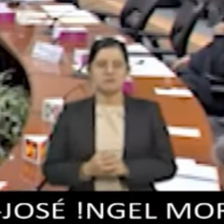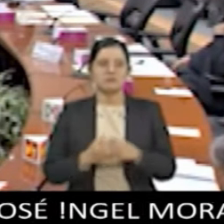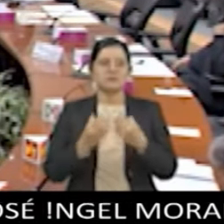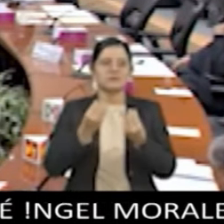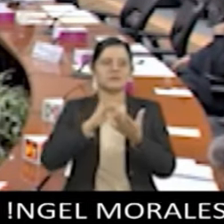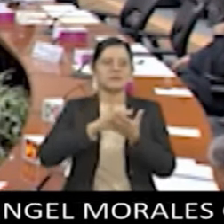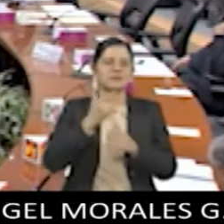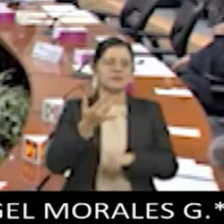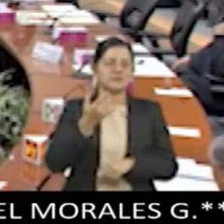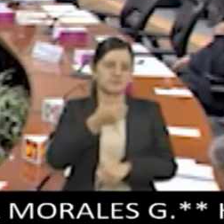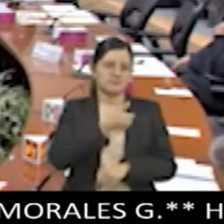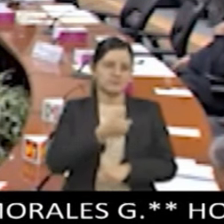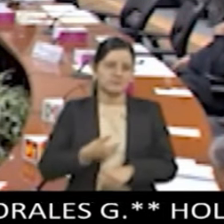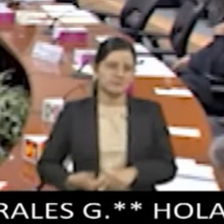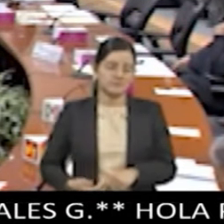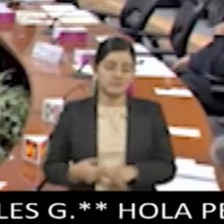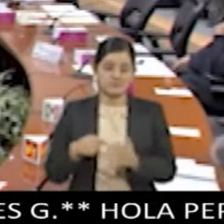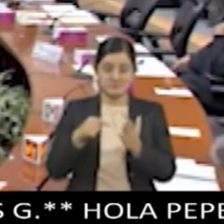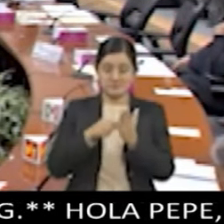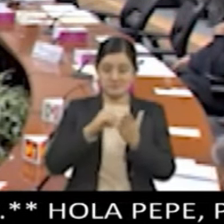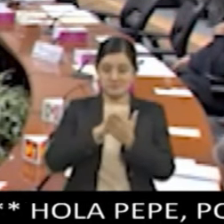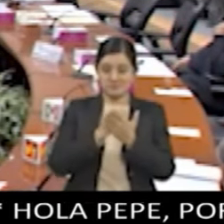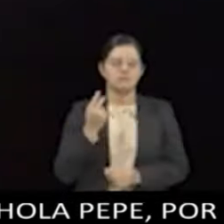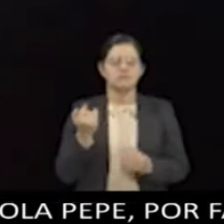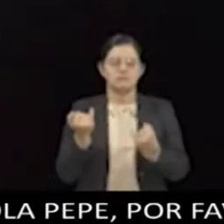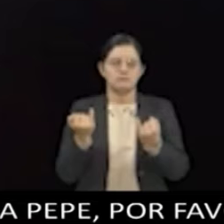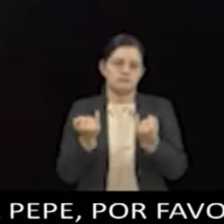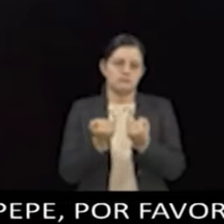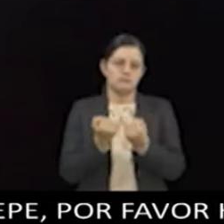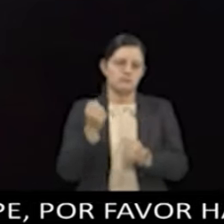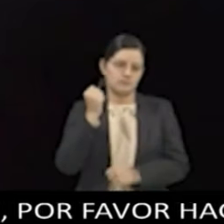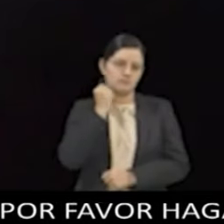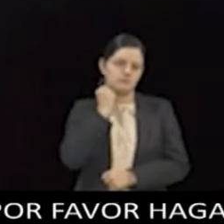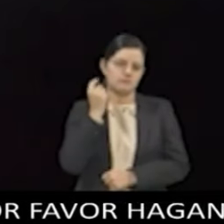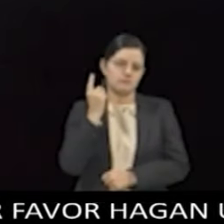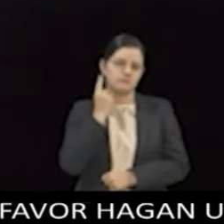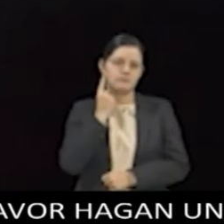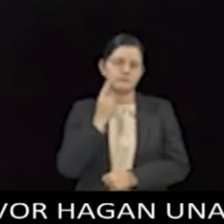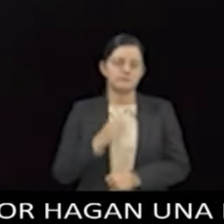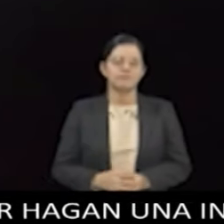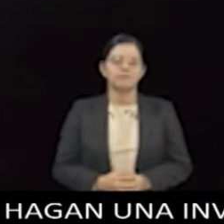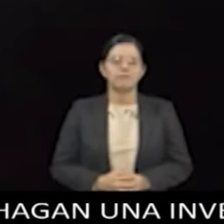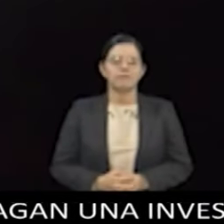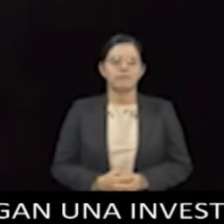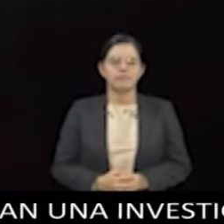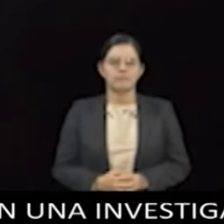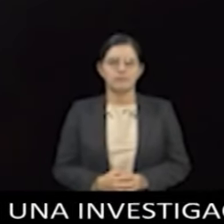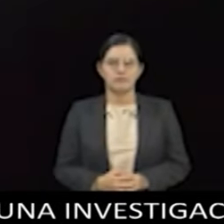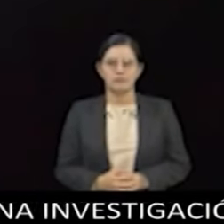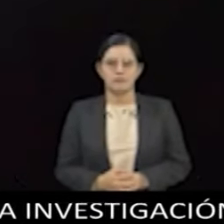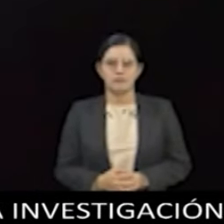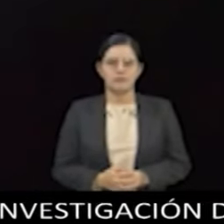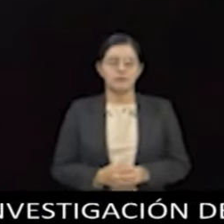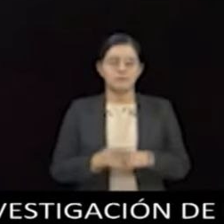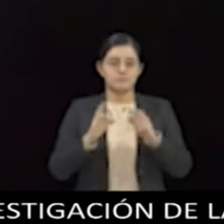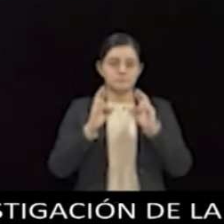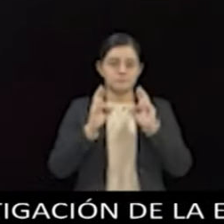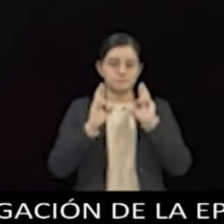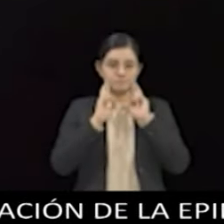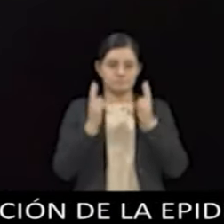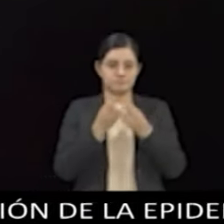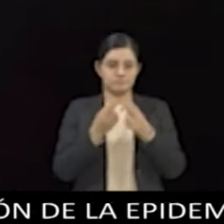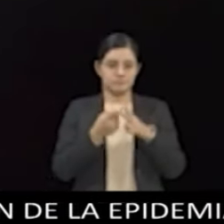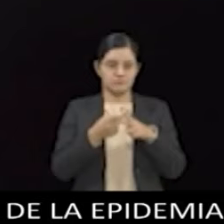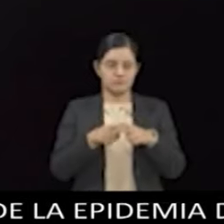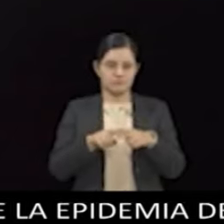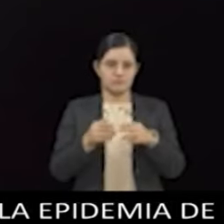sentencia del Tribunal Electoral? Bueno, pues que los encargados de despacho se debían mantener hasta que se concluya